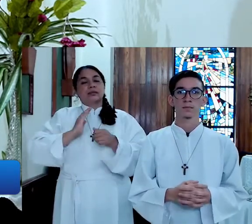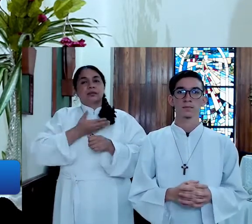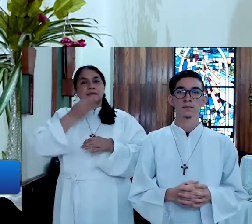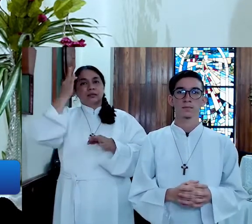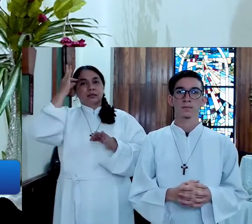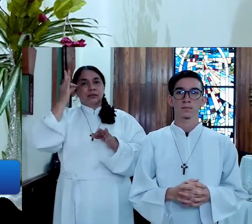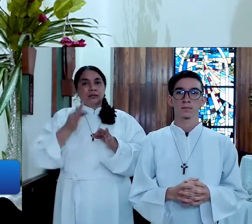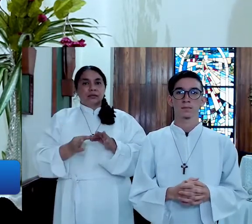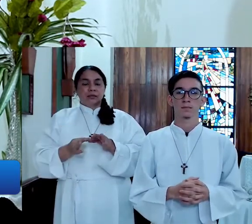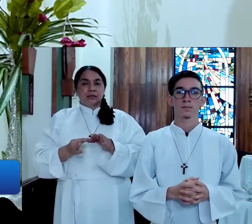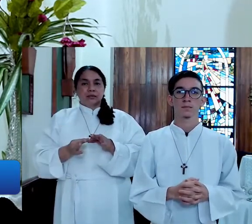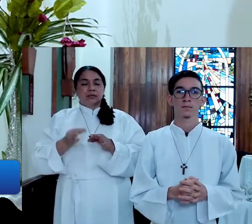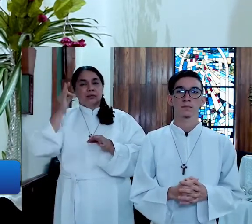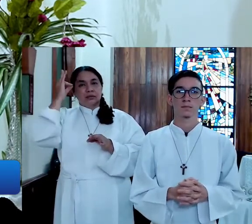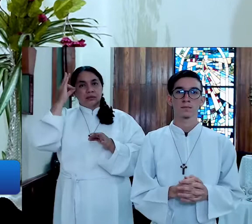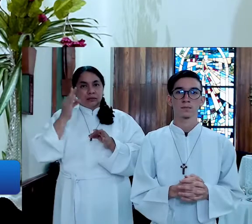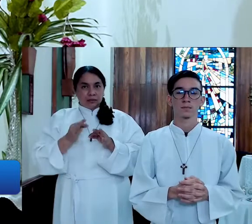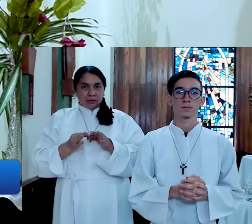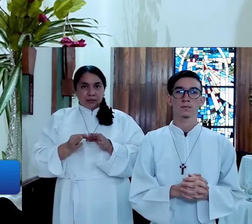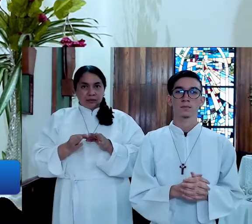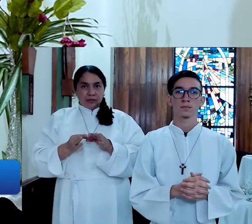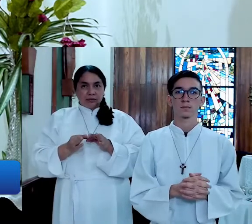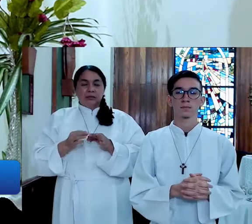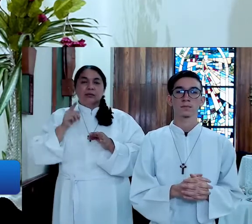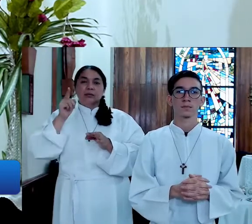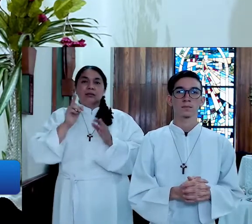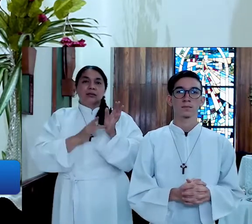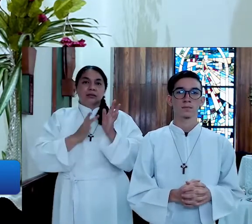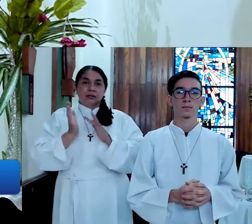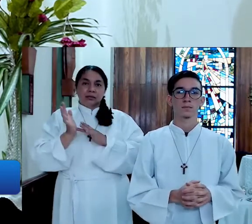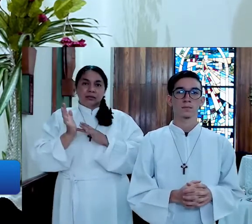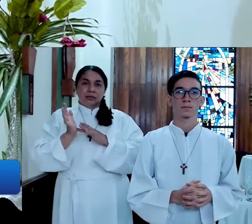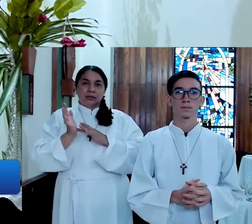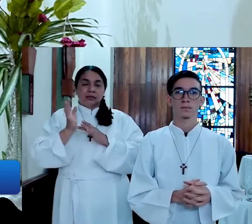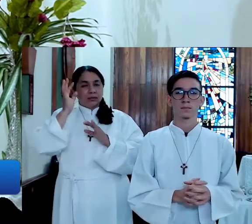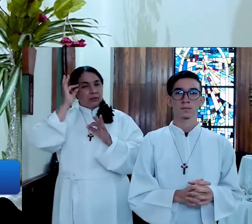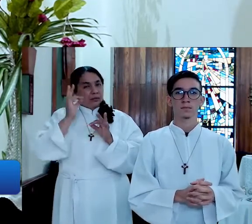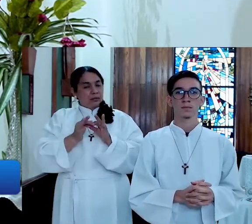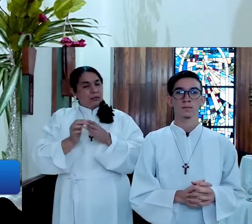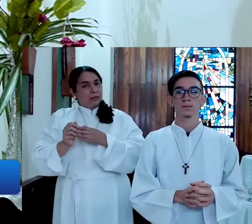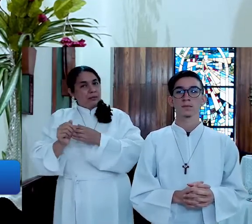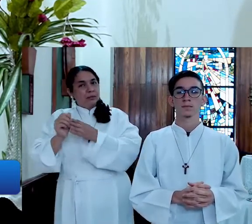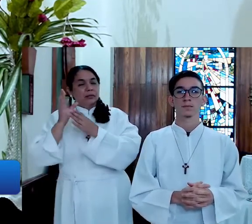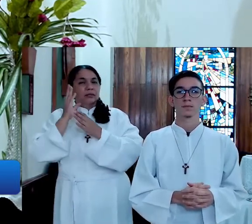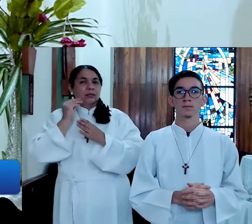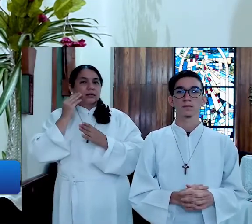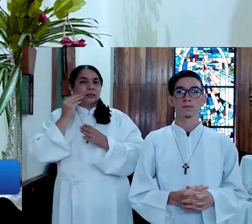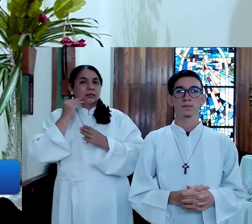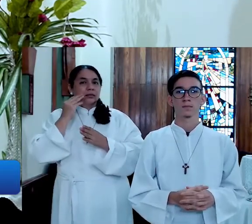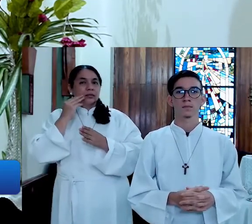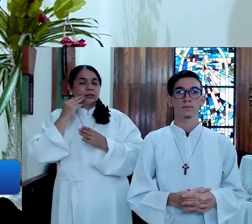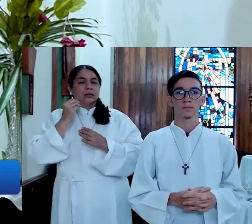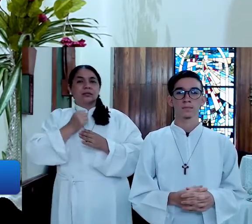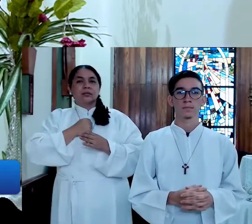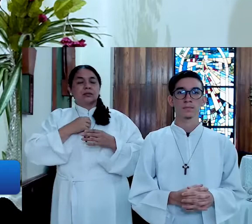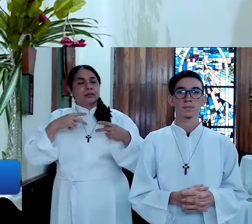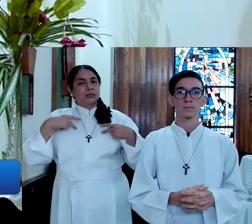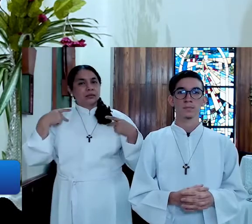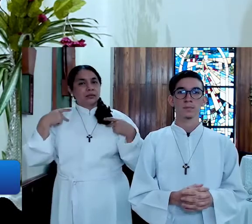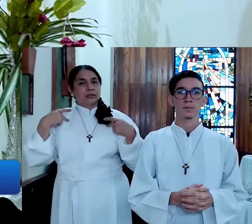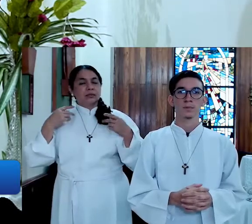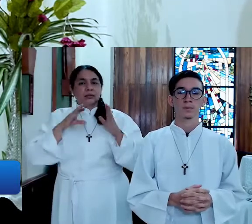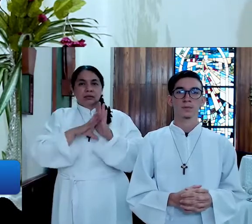fe, una fe en Jesús, esa fe que nos lleva a experimentarlo dentro de nuestra vida, en